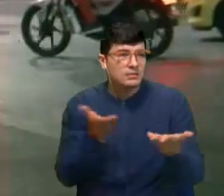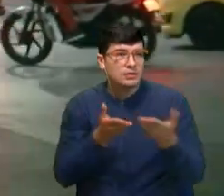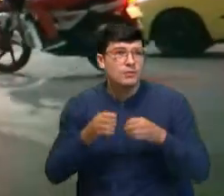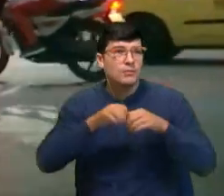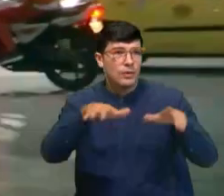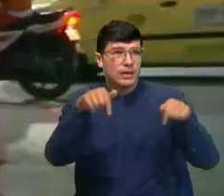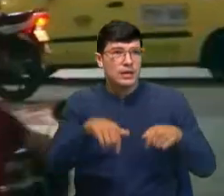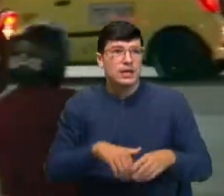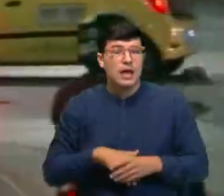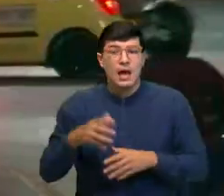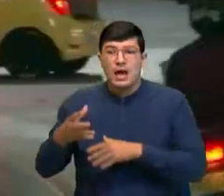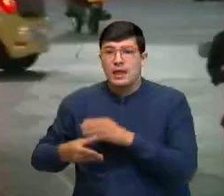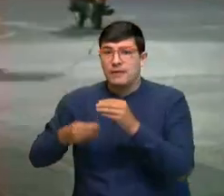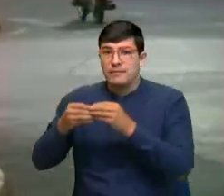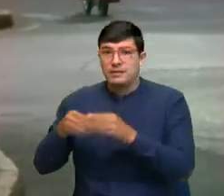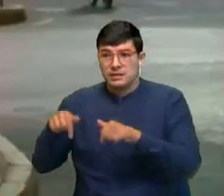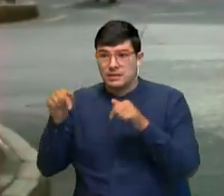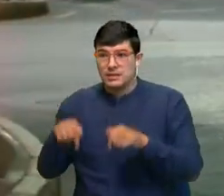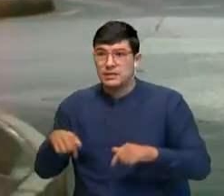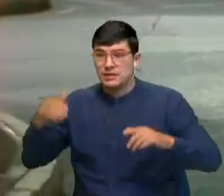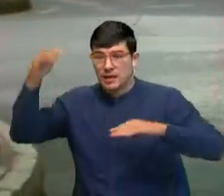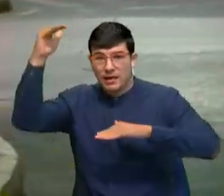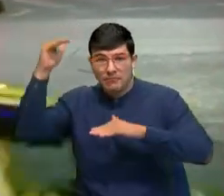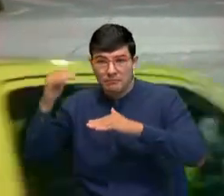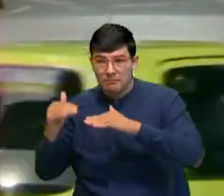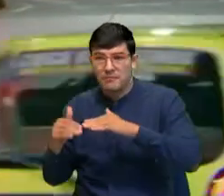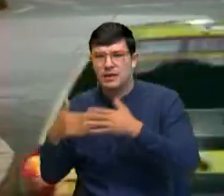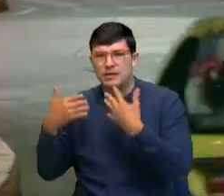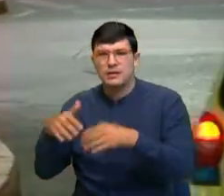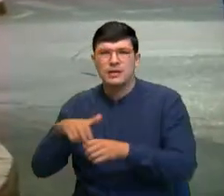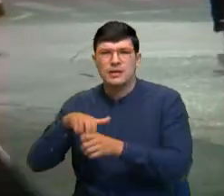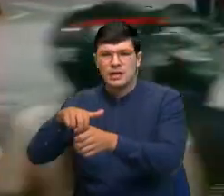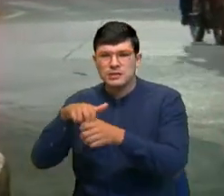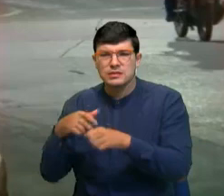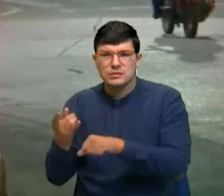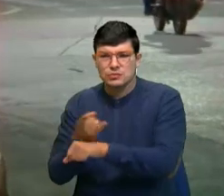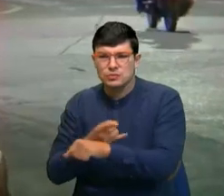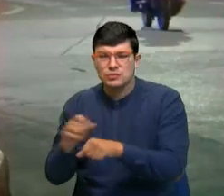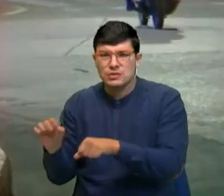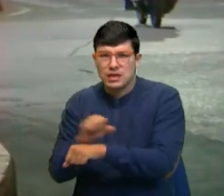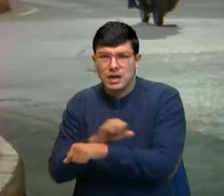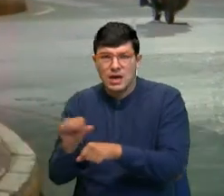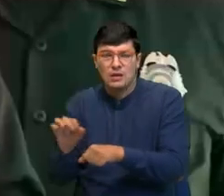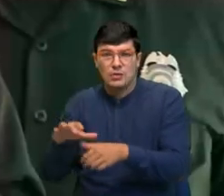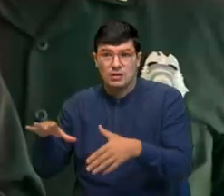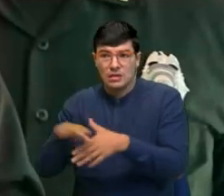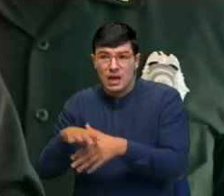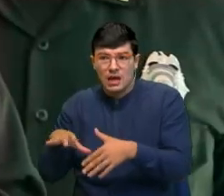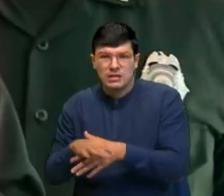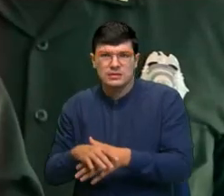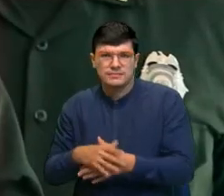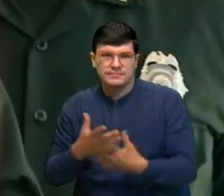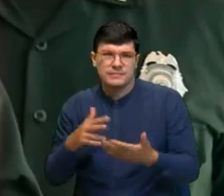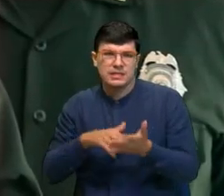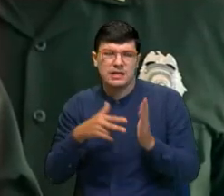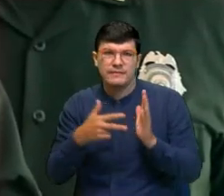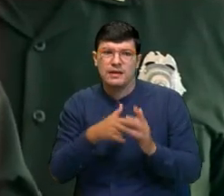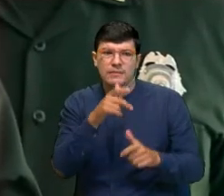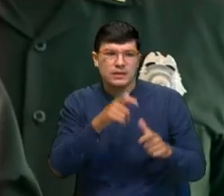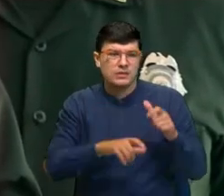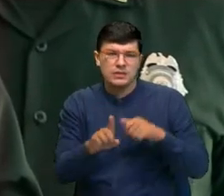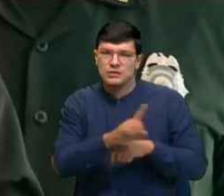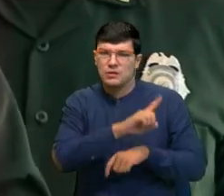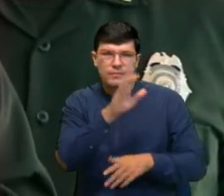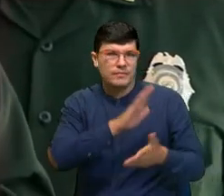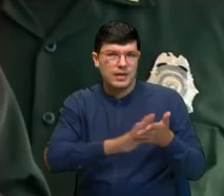transporte y de igual manera está disminuyendo el transporte el uso de vehículos particulares es decir que no están autorizados para